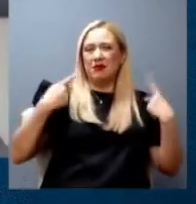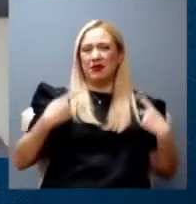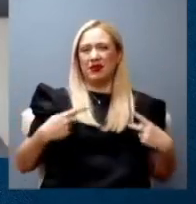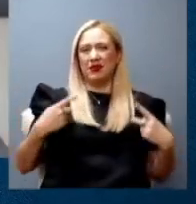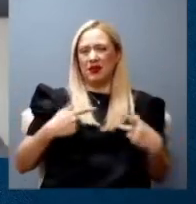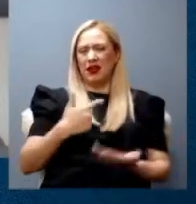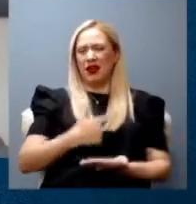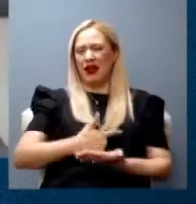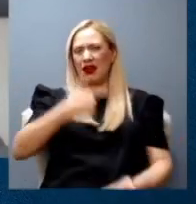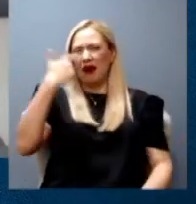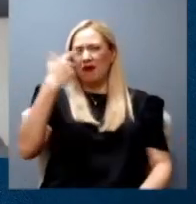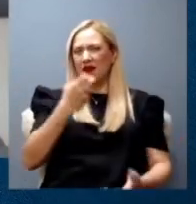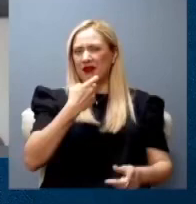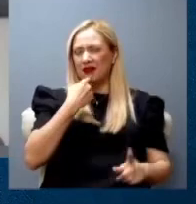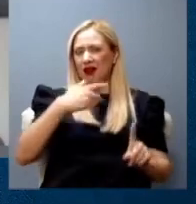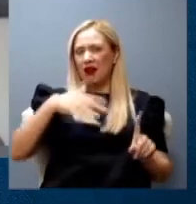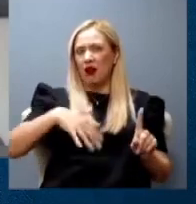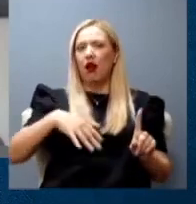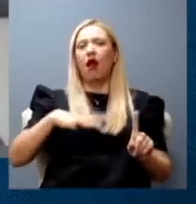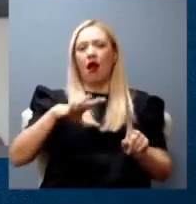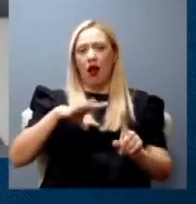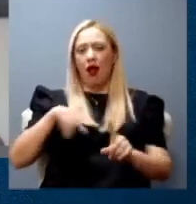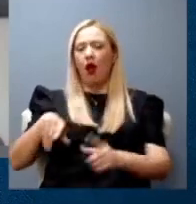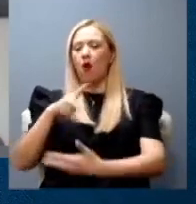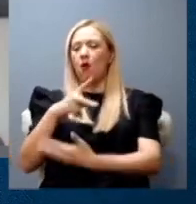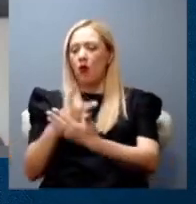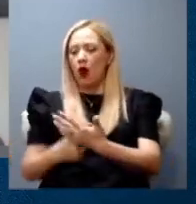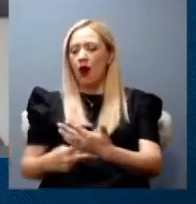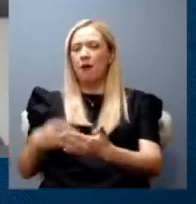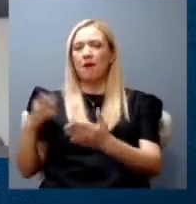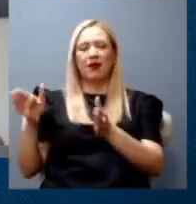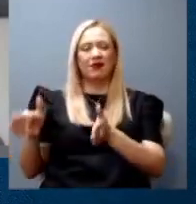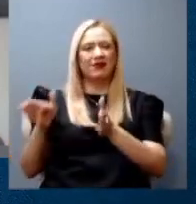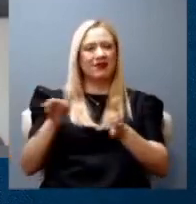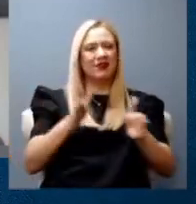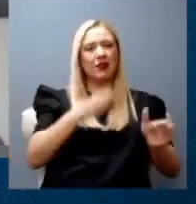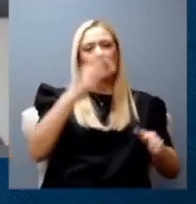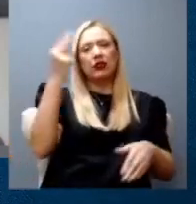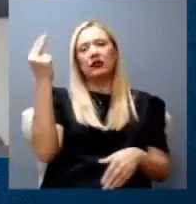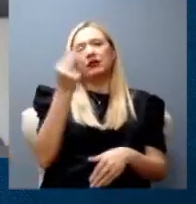a los derechos humanos, programas que requieren de políticas públicas